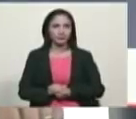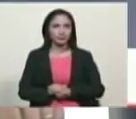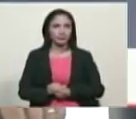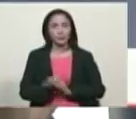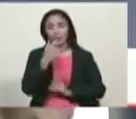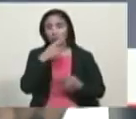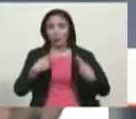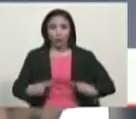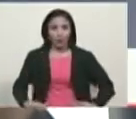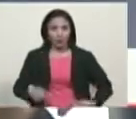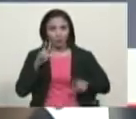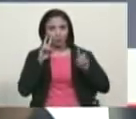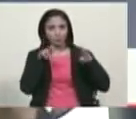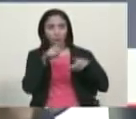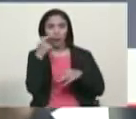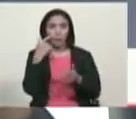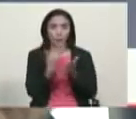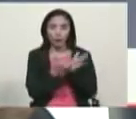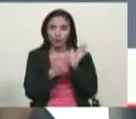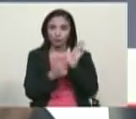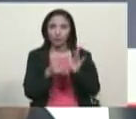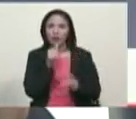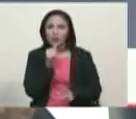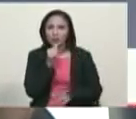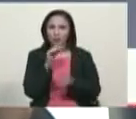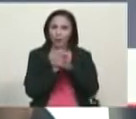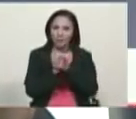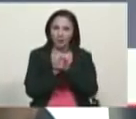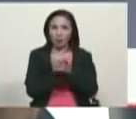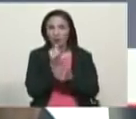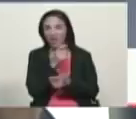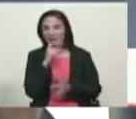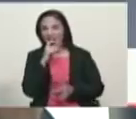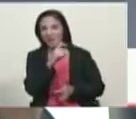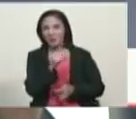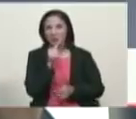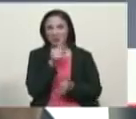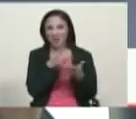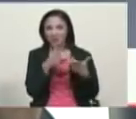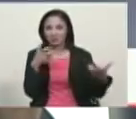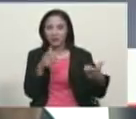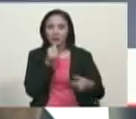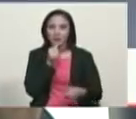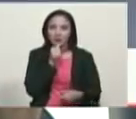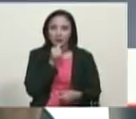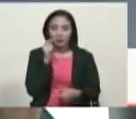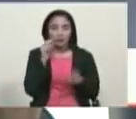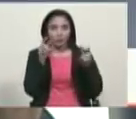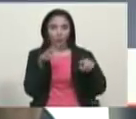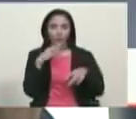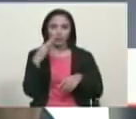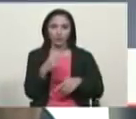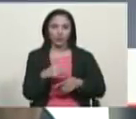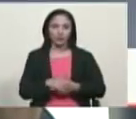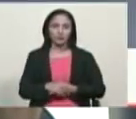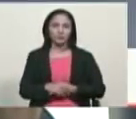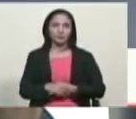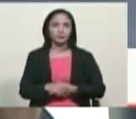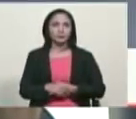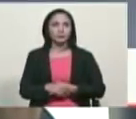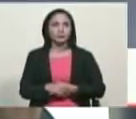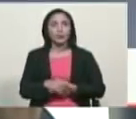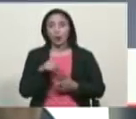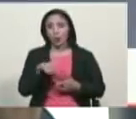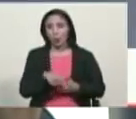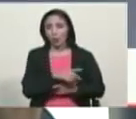en la vida, se demuestra quiénes son de verdad amigos y quién no lo son. Yo, para mí, hoy es un día